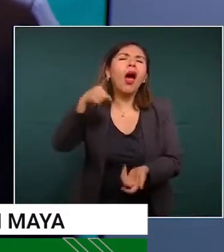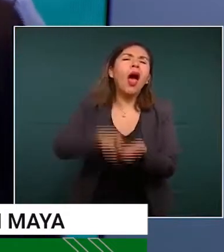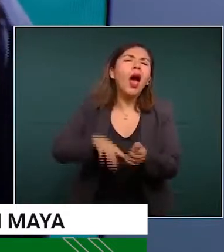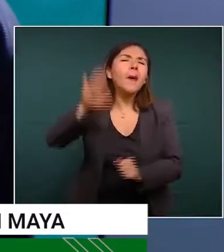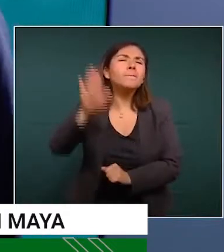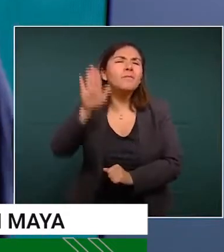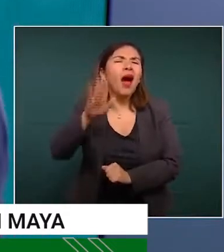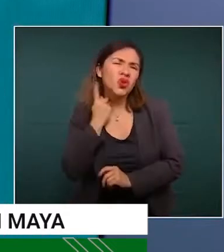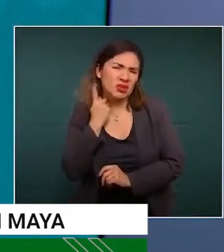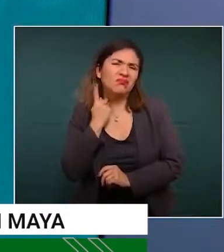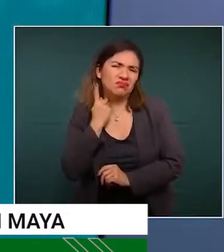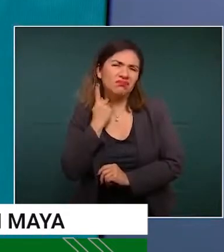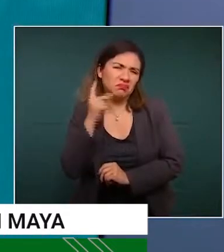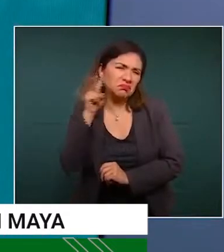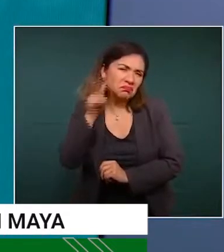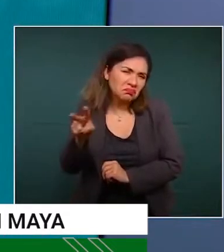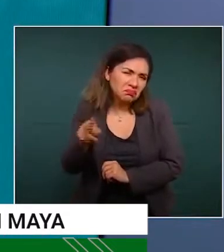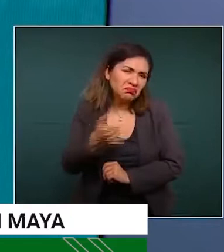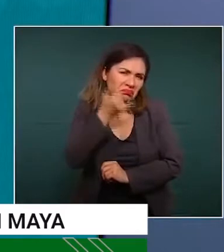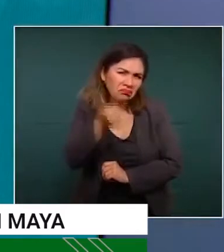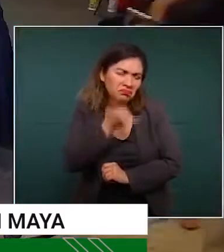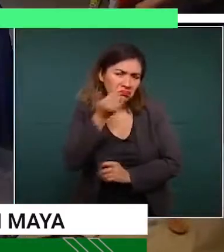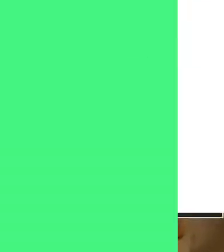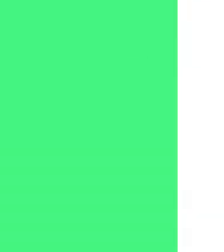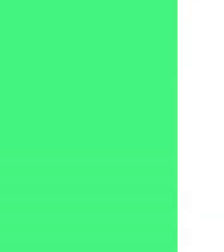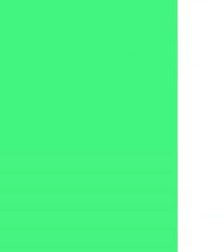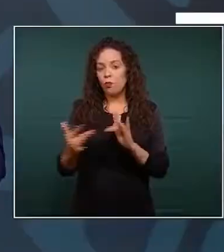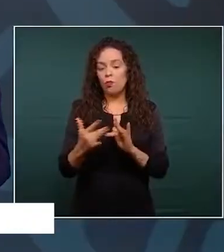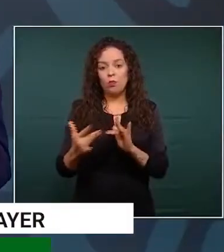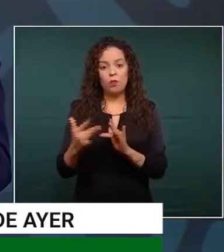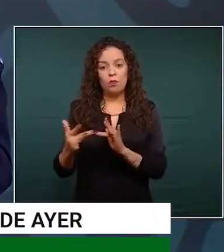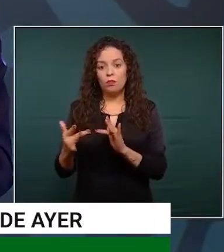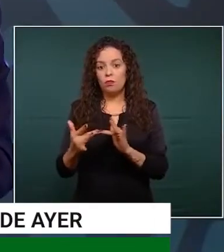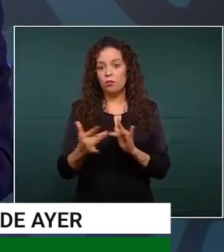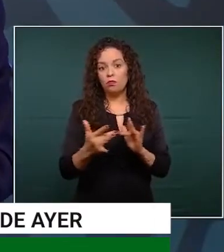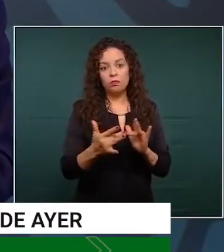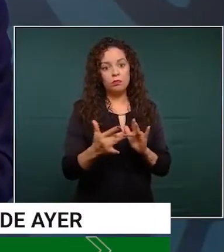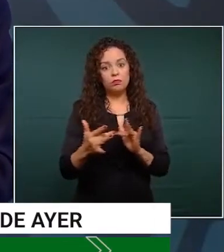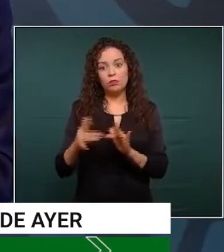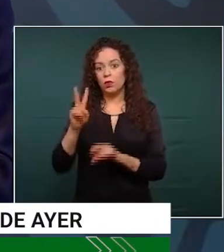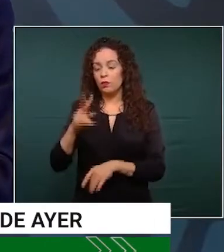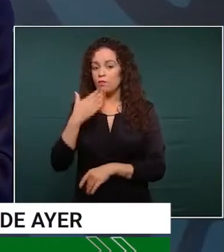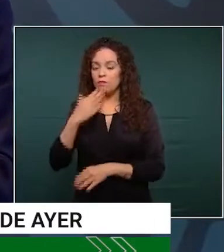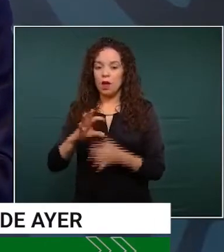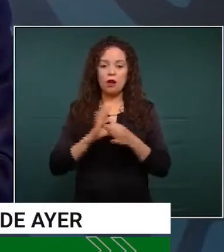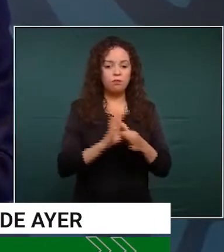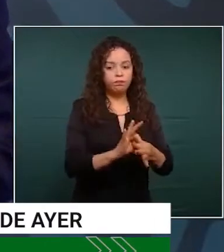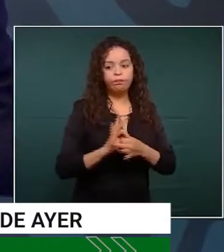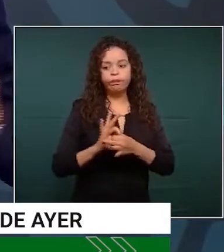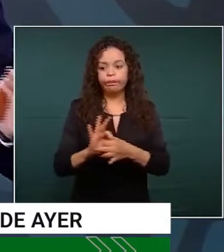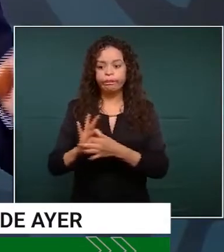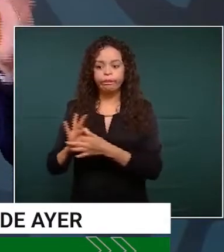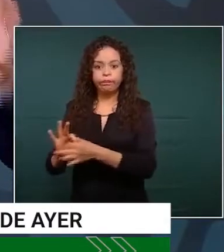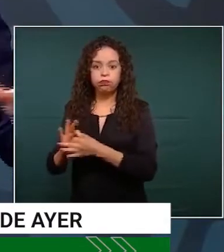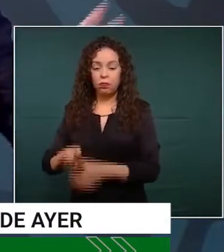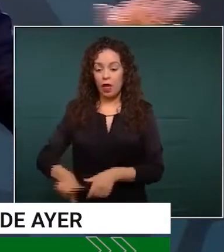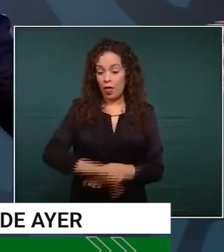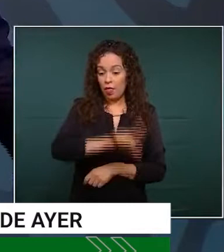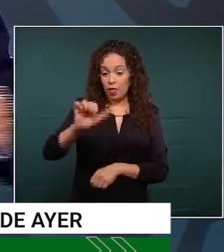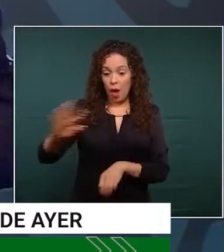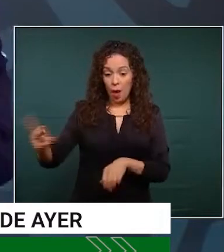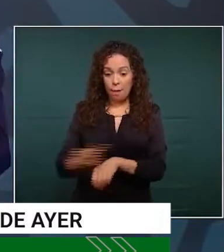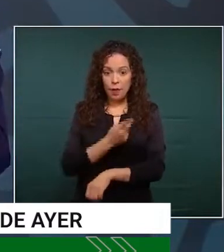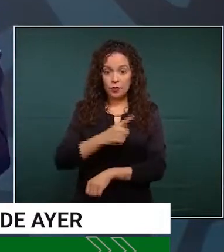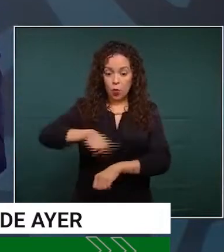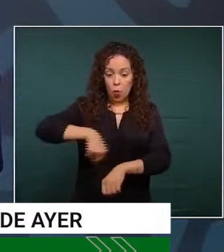tintes políticos. Además es legítimo, ¿no? Acompañando al presidente estuvo el Coordinador Nacional de Protección Civil, David